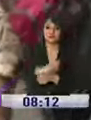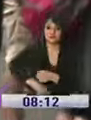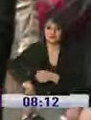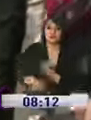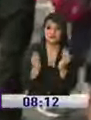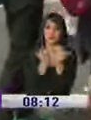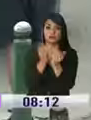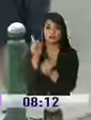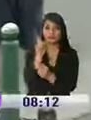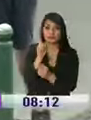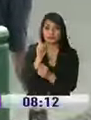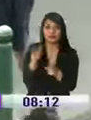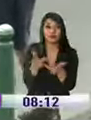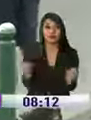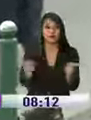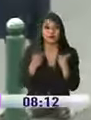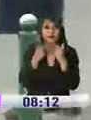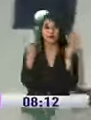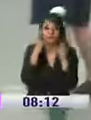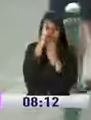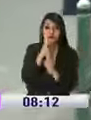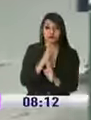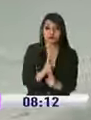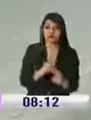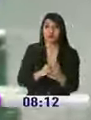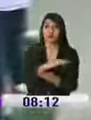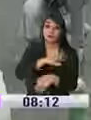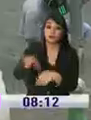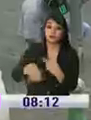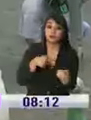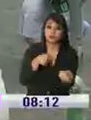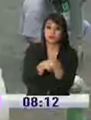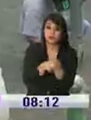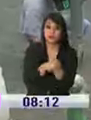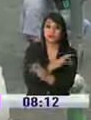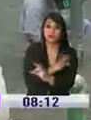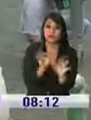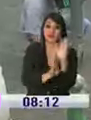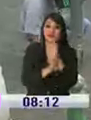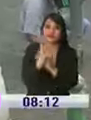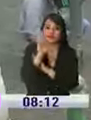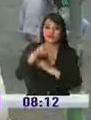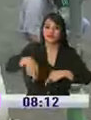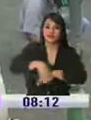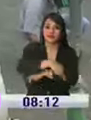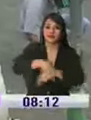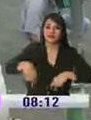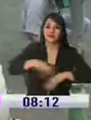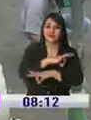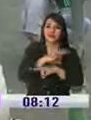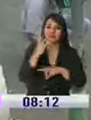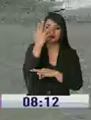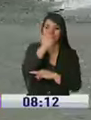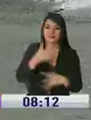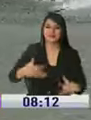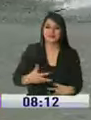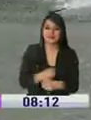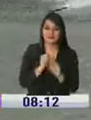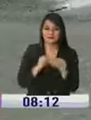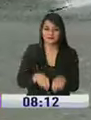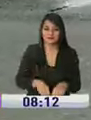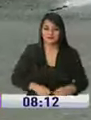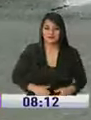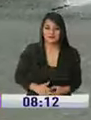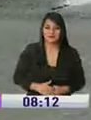y no destruye los bienes públicos si todos contribuimos podremos caminar por espacios lindos y seguros informados